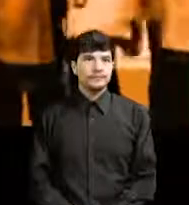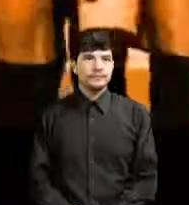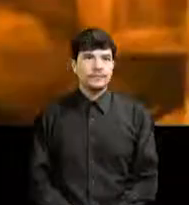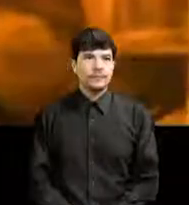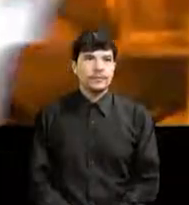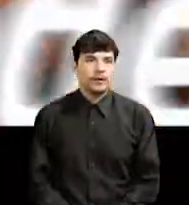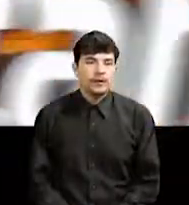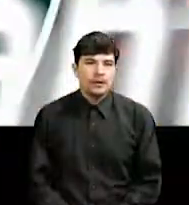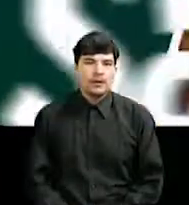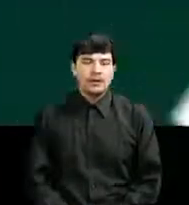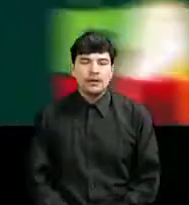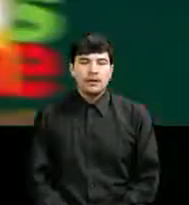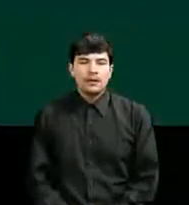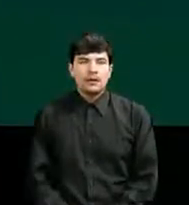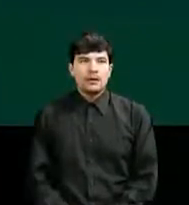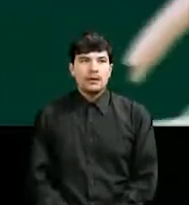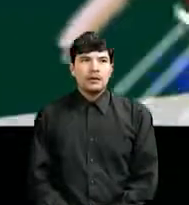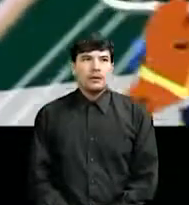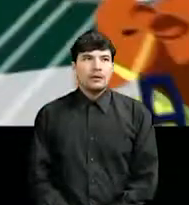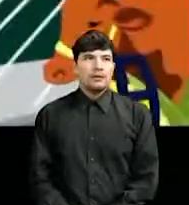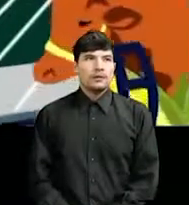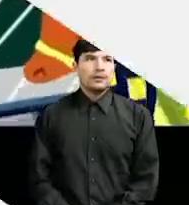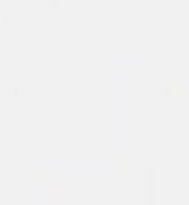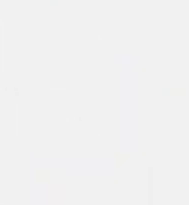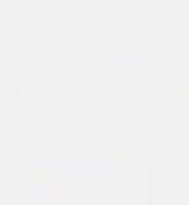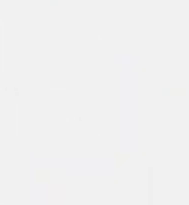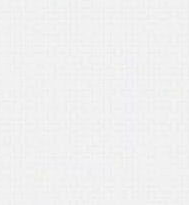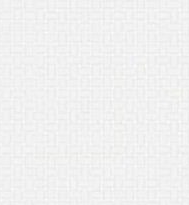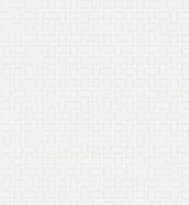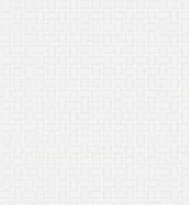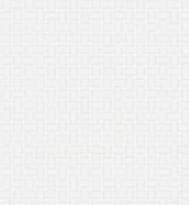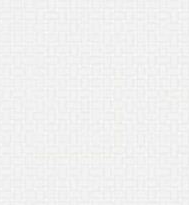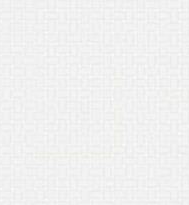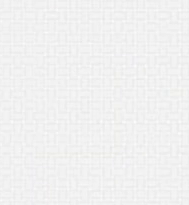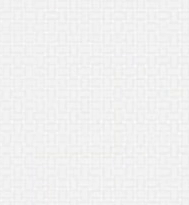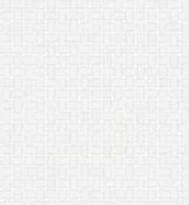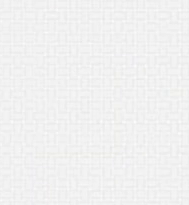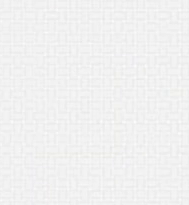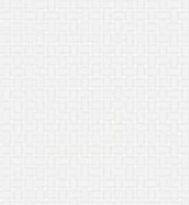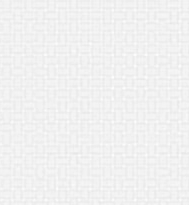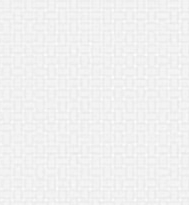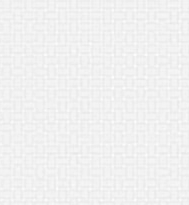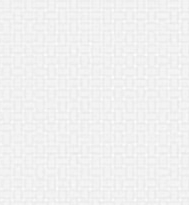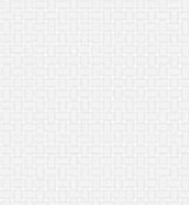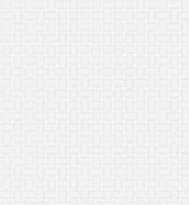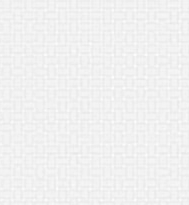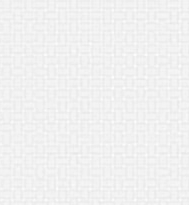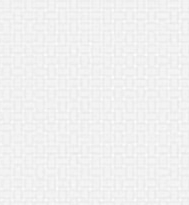Canaltro.com